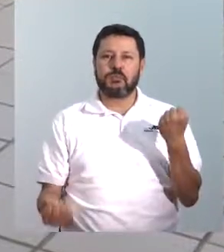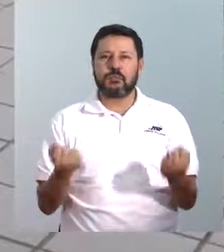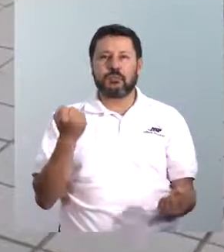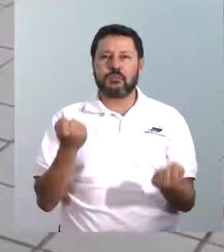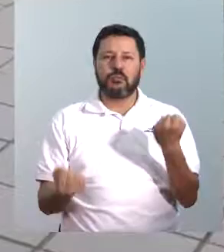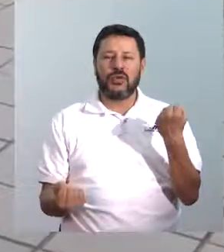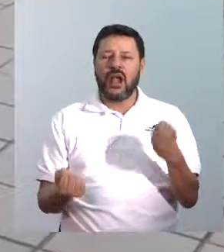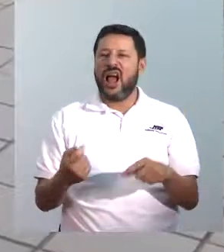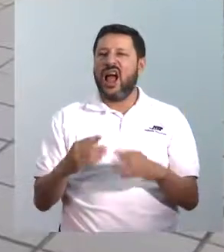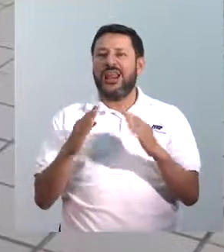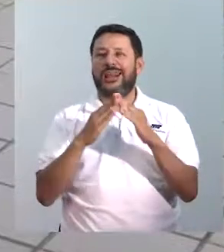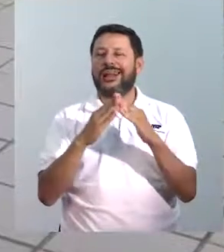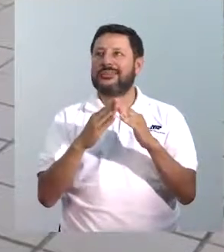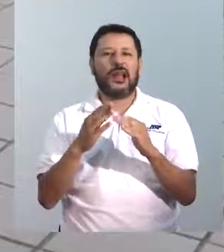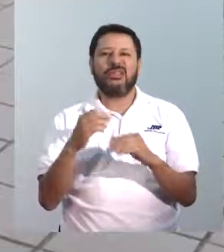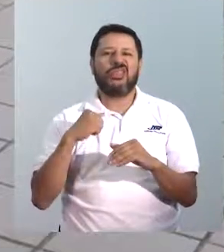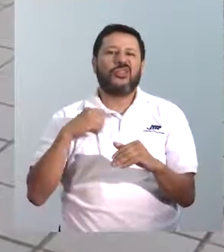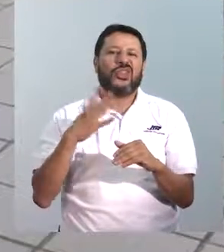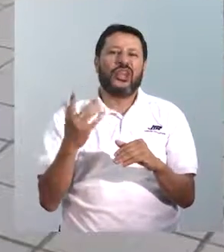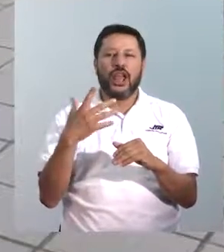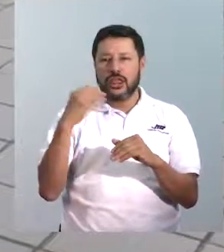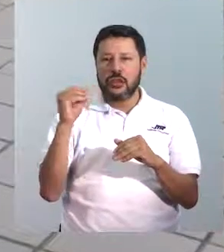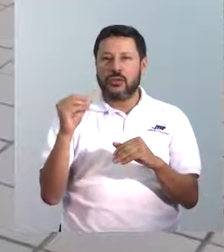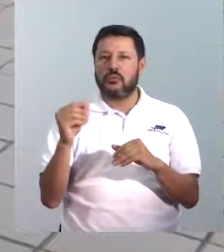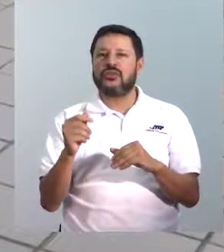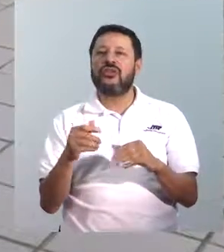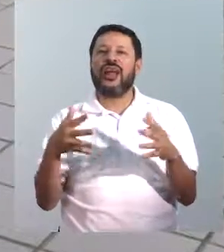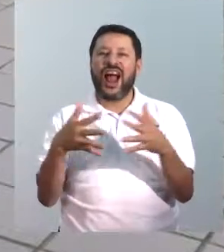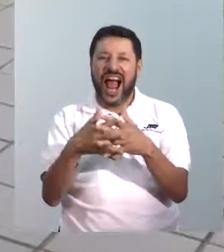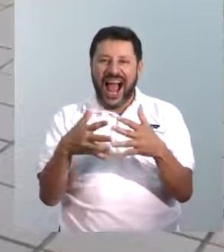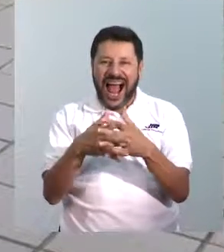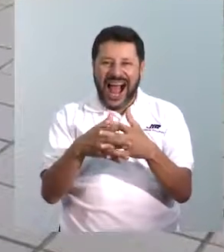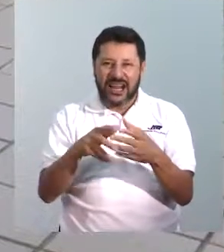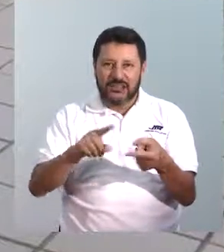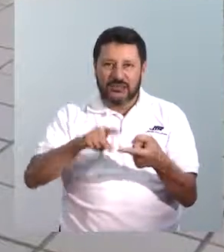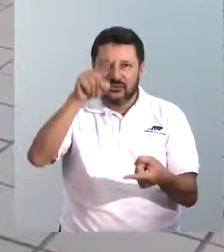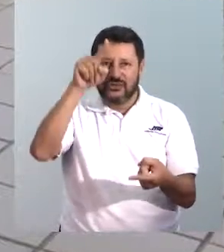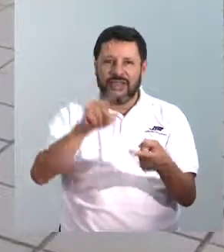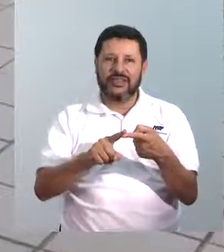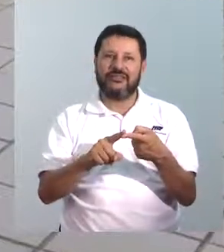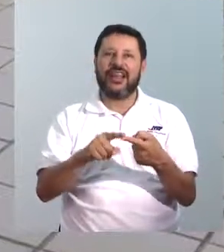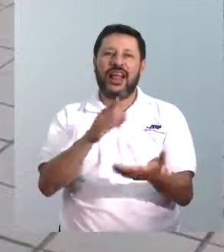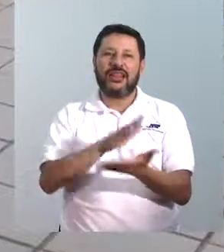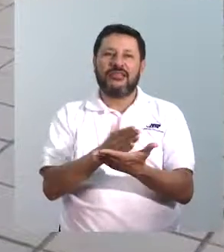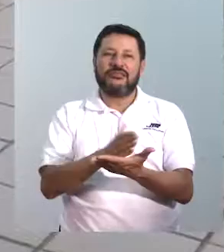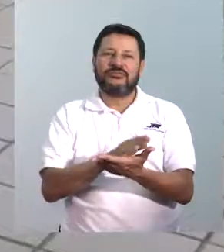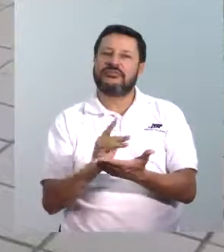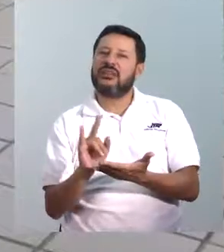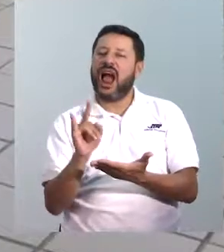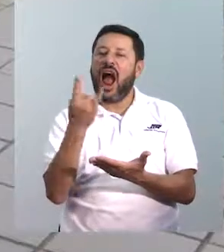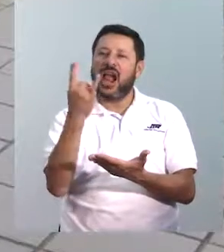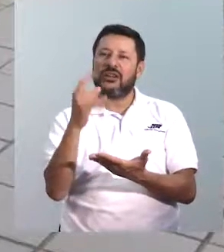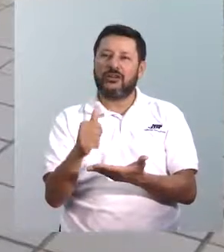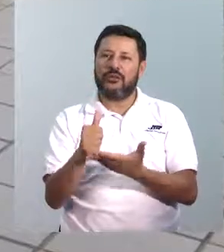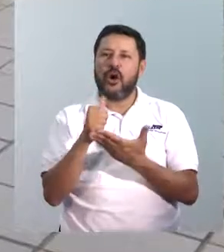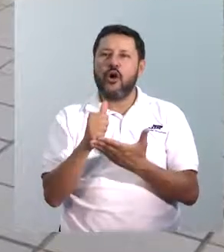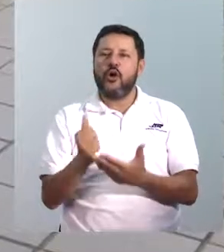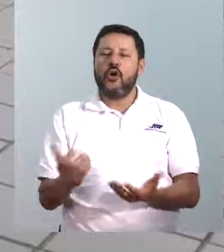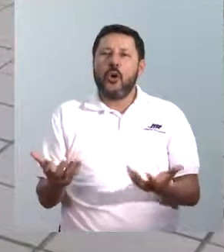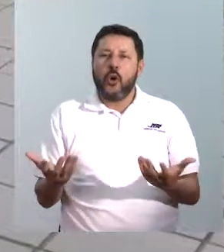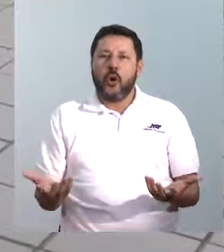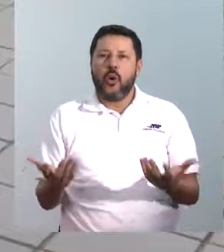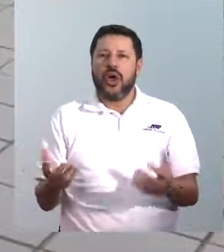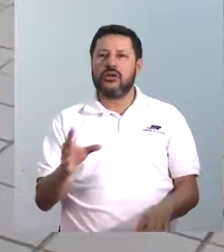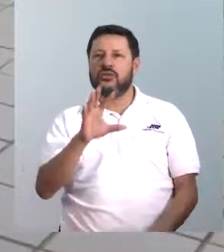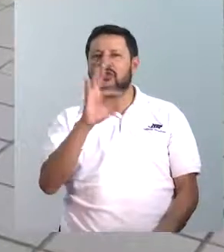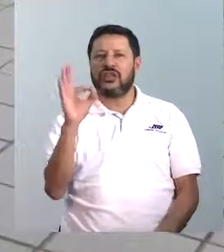pero en casa esto se puede reemplazar perfectamente por una libra de arroz o un par de panelas o algo que nos genere